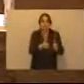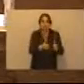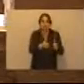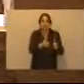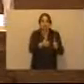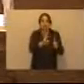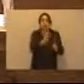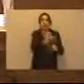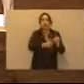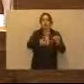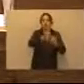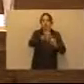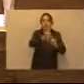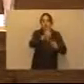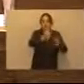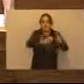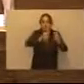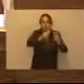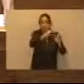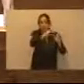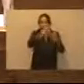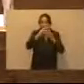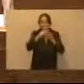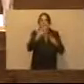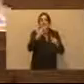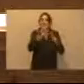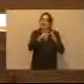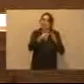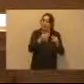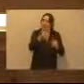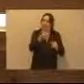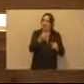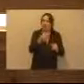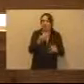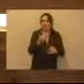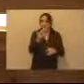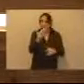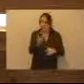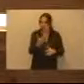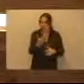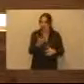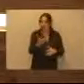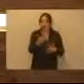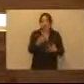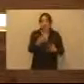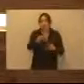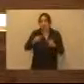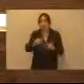de solucións con transparencia, honestidade e determinación, naide llo vai echar en cara.